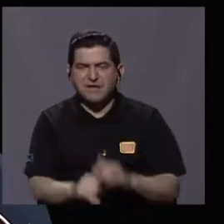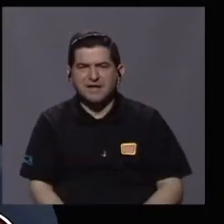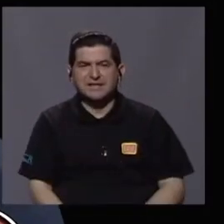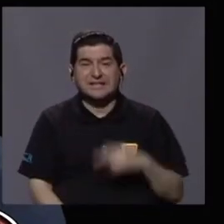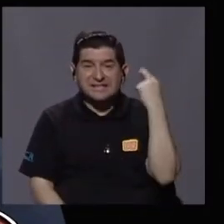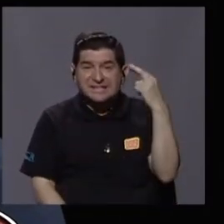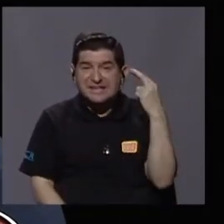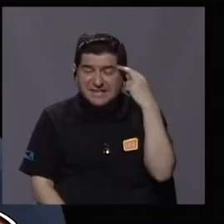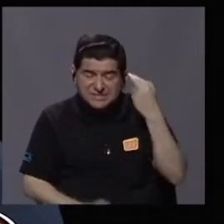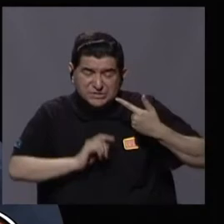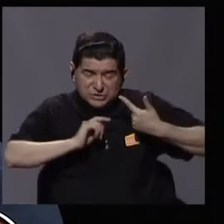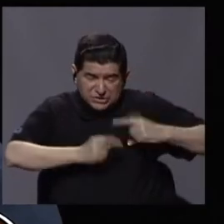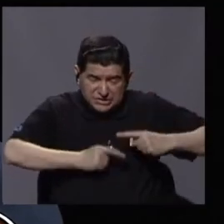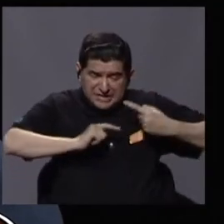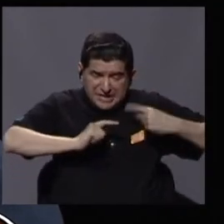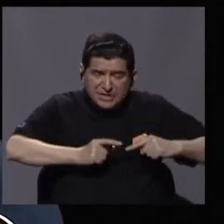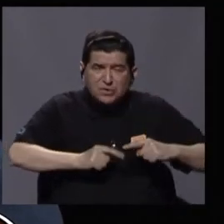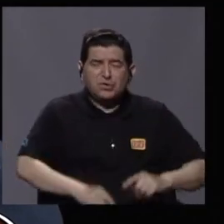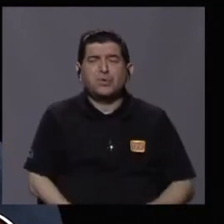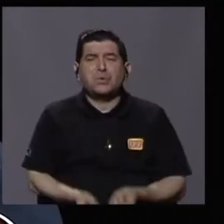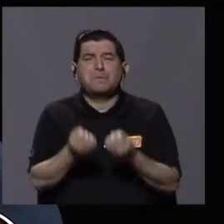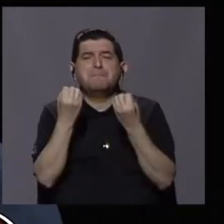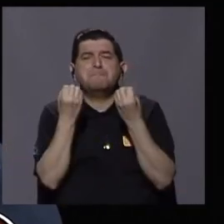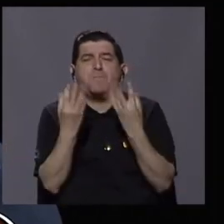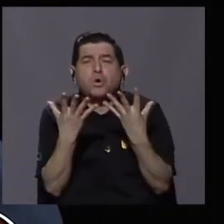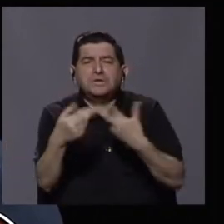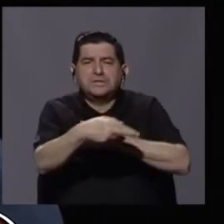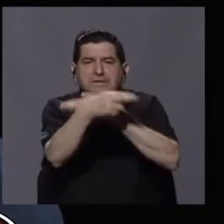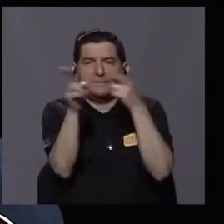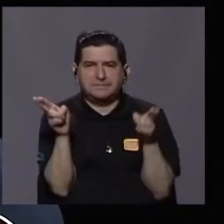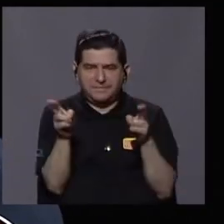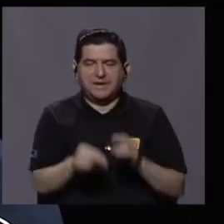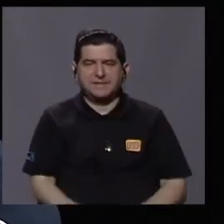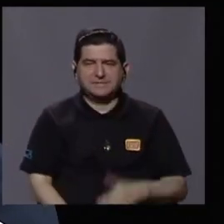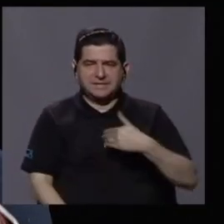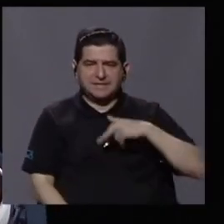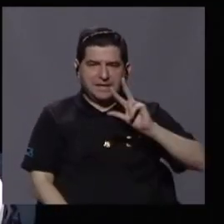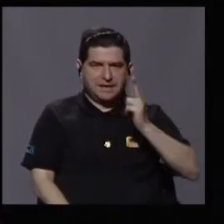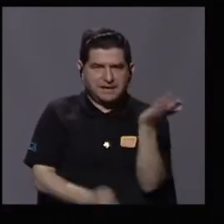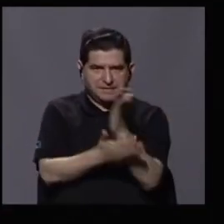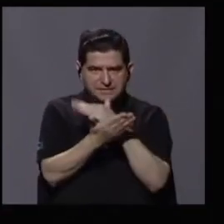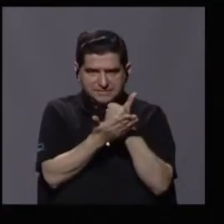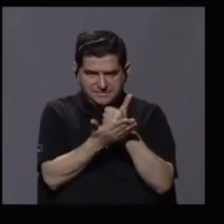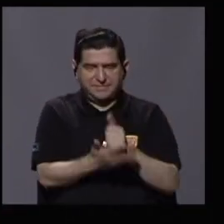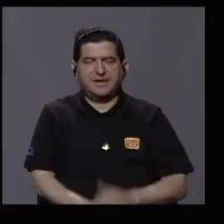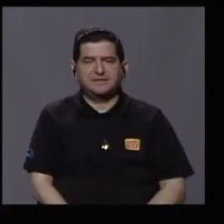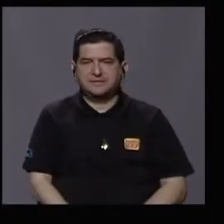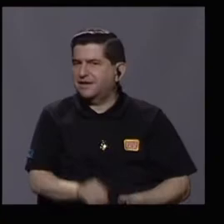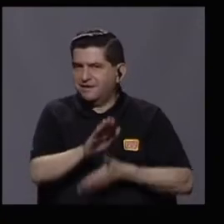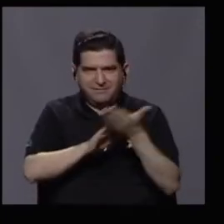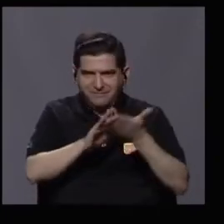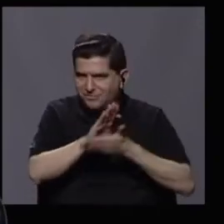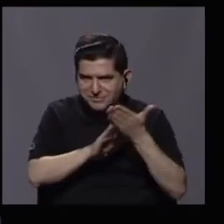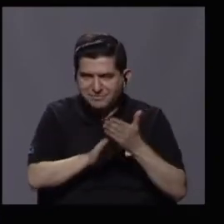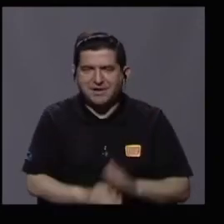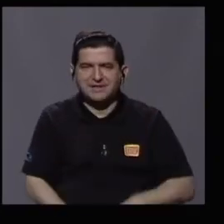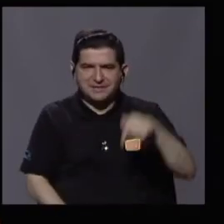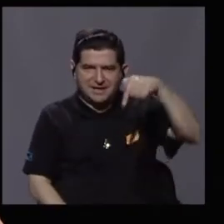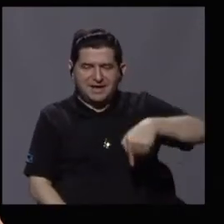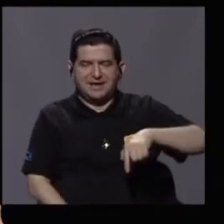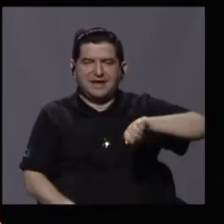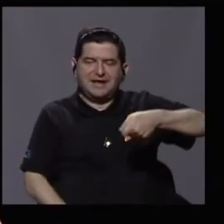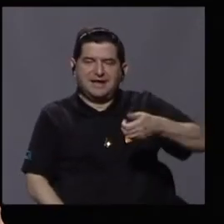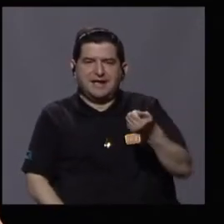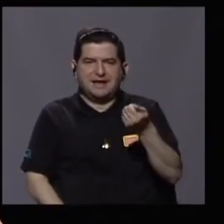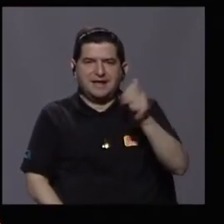causando dolor en muchas de las regiones nos queda un tercer bloque todavía cuando un julio no se vayan por favor estamos acá en el canal